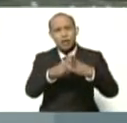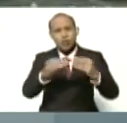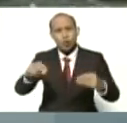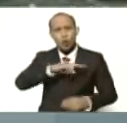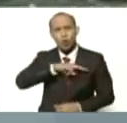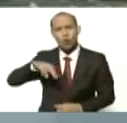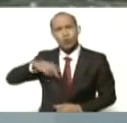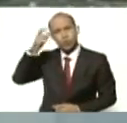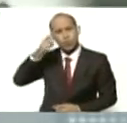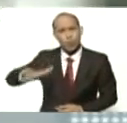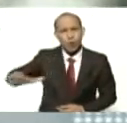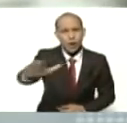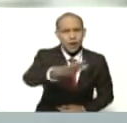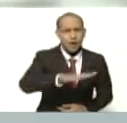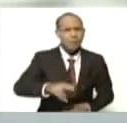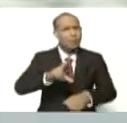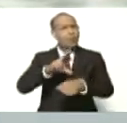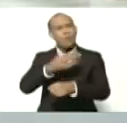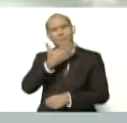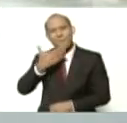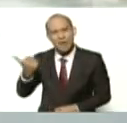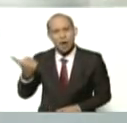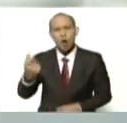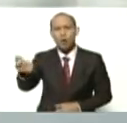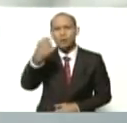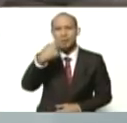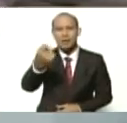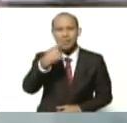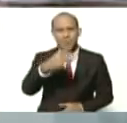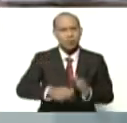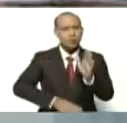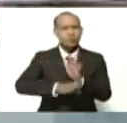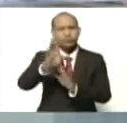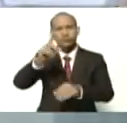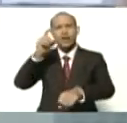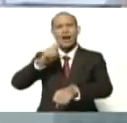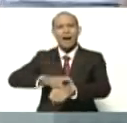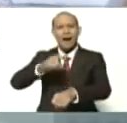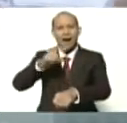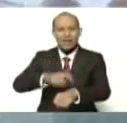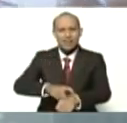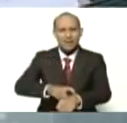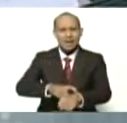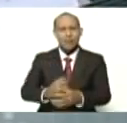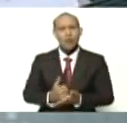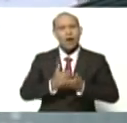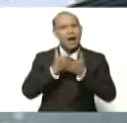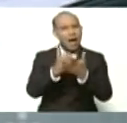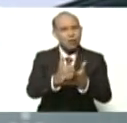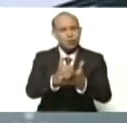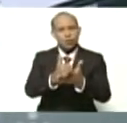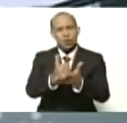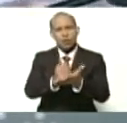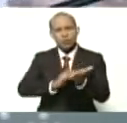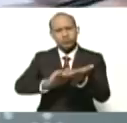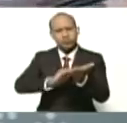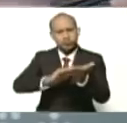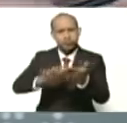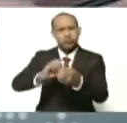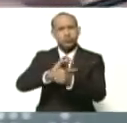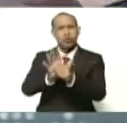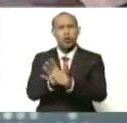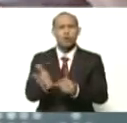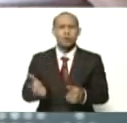pueblo los mejores tratamientos a tiempo garantizan la recuperación del enfermo